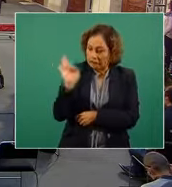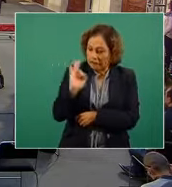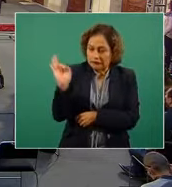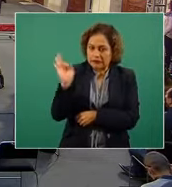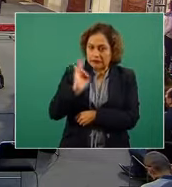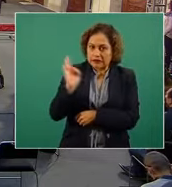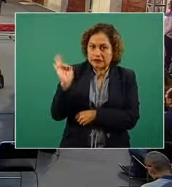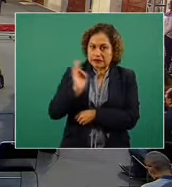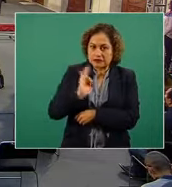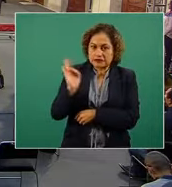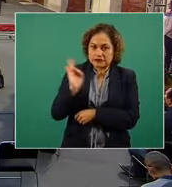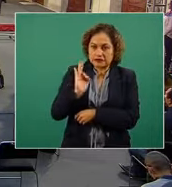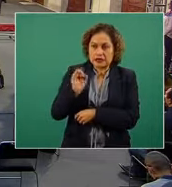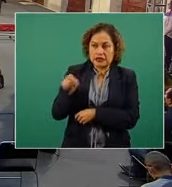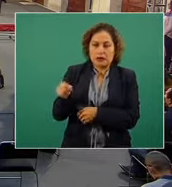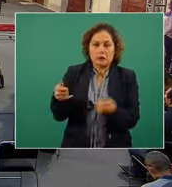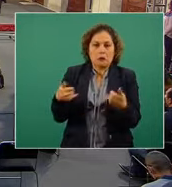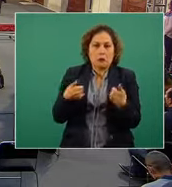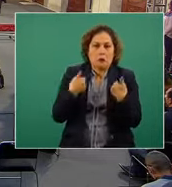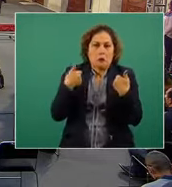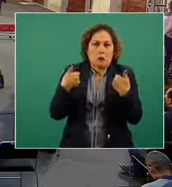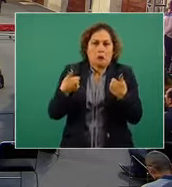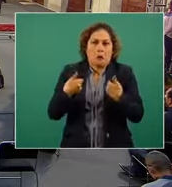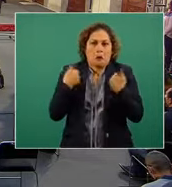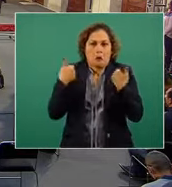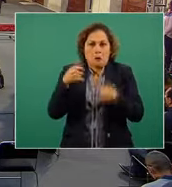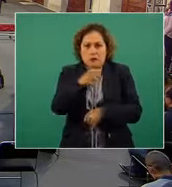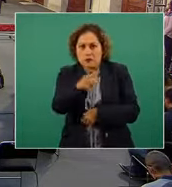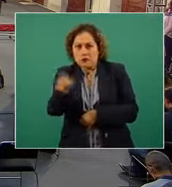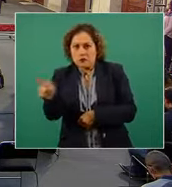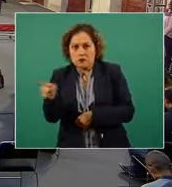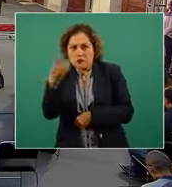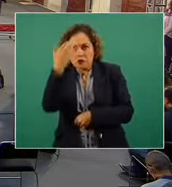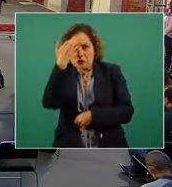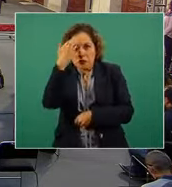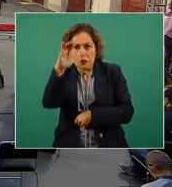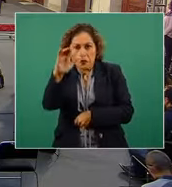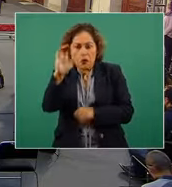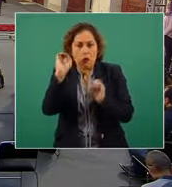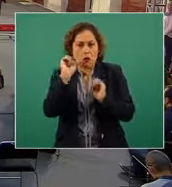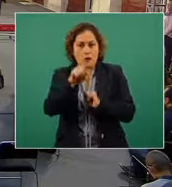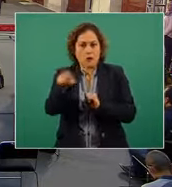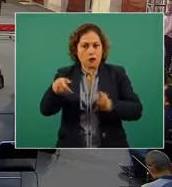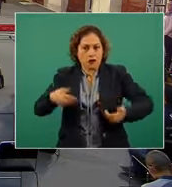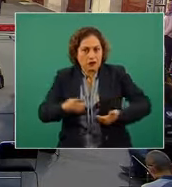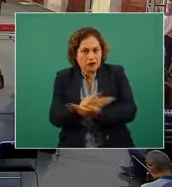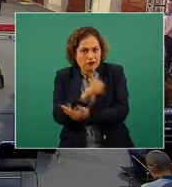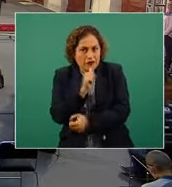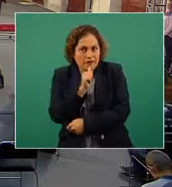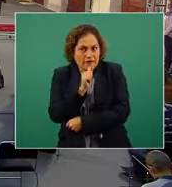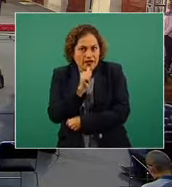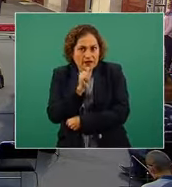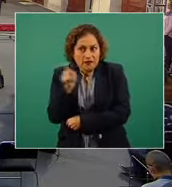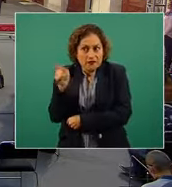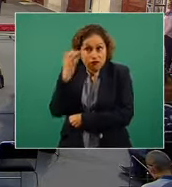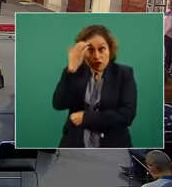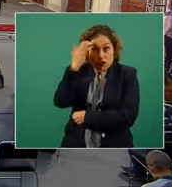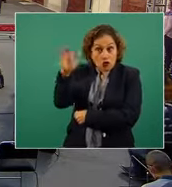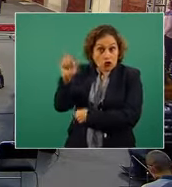niños o no habían nacido, por eso no está de más